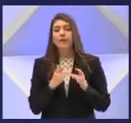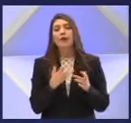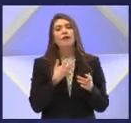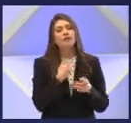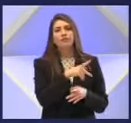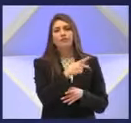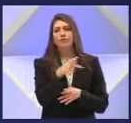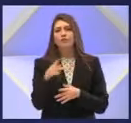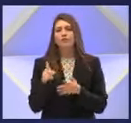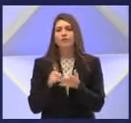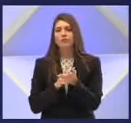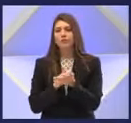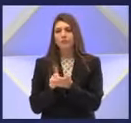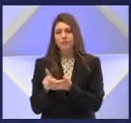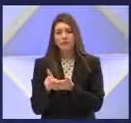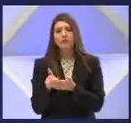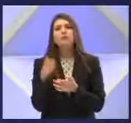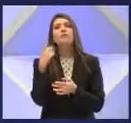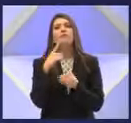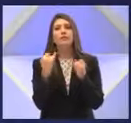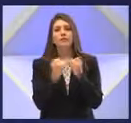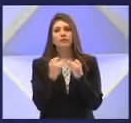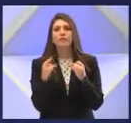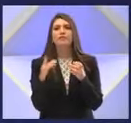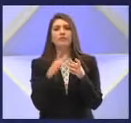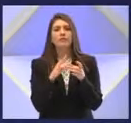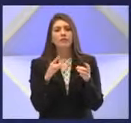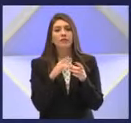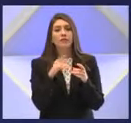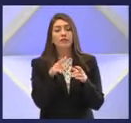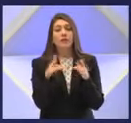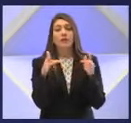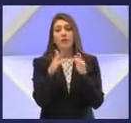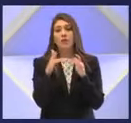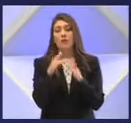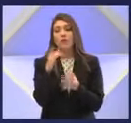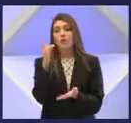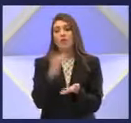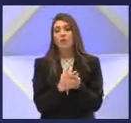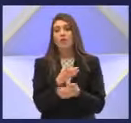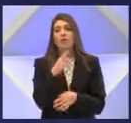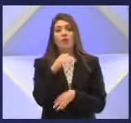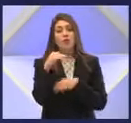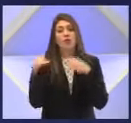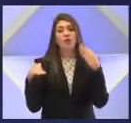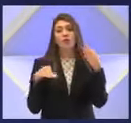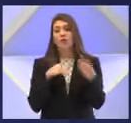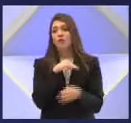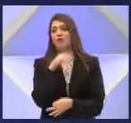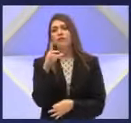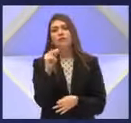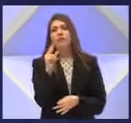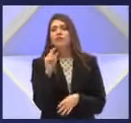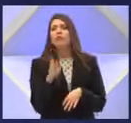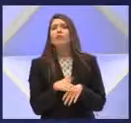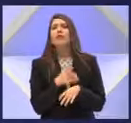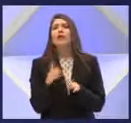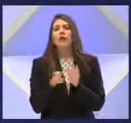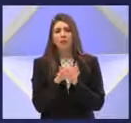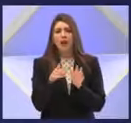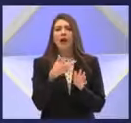también usted nos hablaba y tiene razón que la conectividad no lo es todo porque a lo mejor aunque haya conectividad los servicios no los pueden pagar